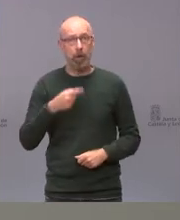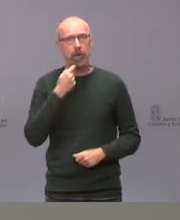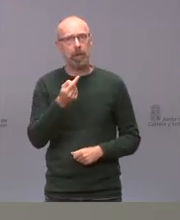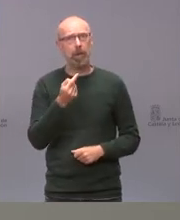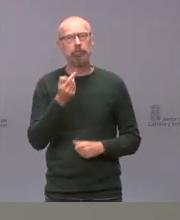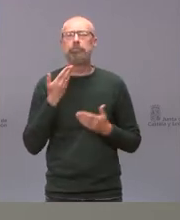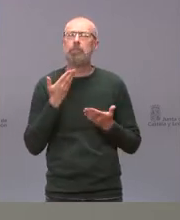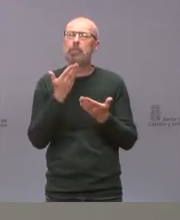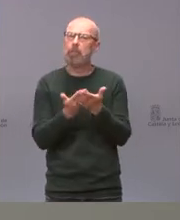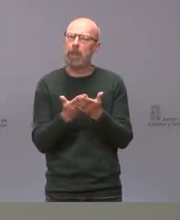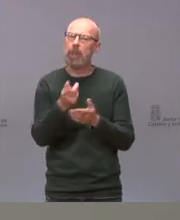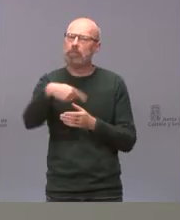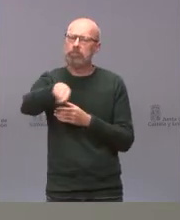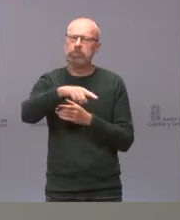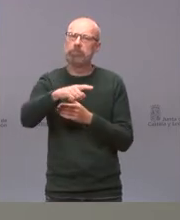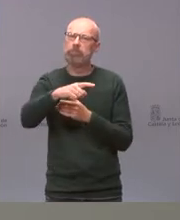su solidaridad.